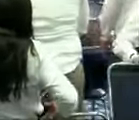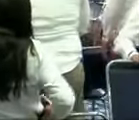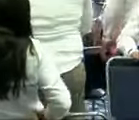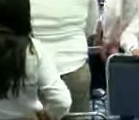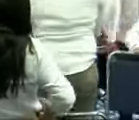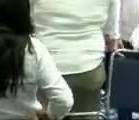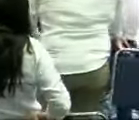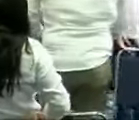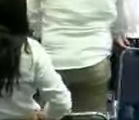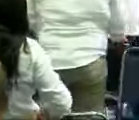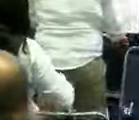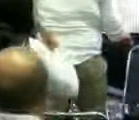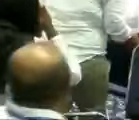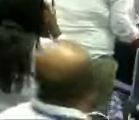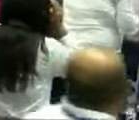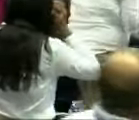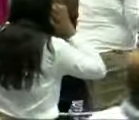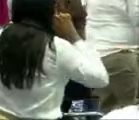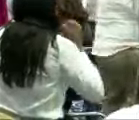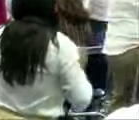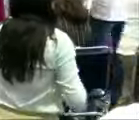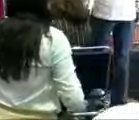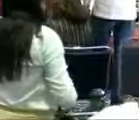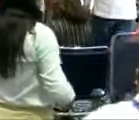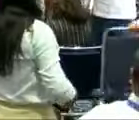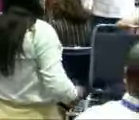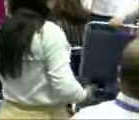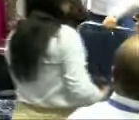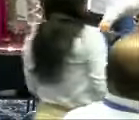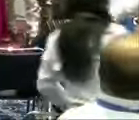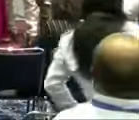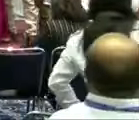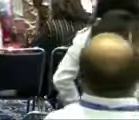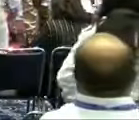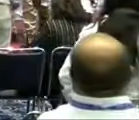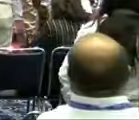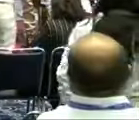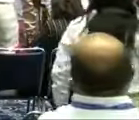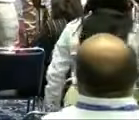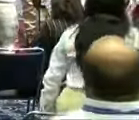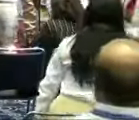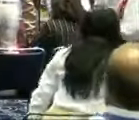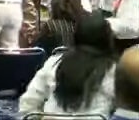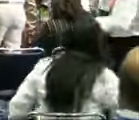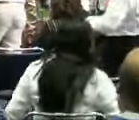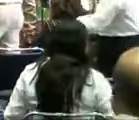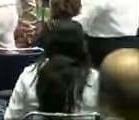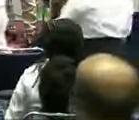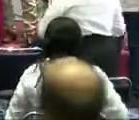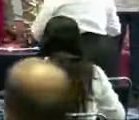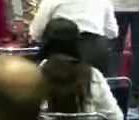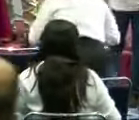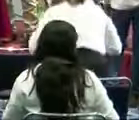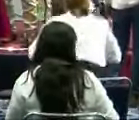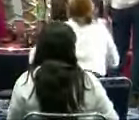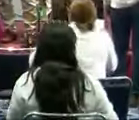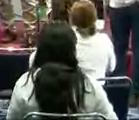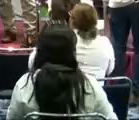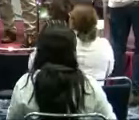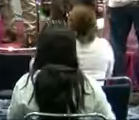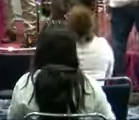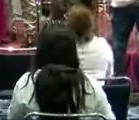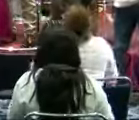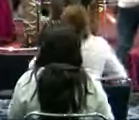gobernador del Estado Libre y Soberano de Oaxaca, el ingeniero Salomón Jara Cruz. Muchas gracias a las y los representantes de los medios de comunicación que